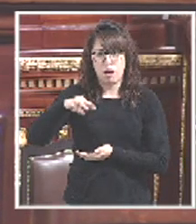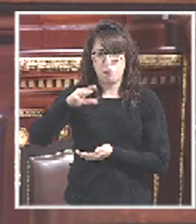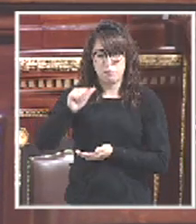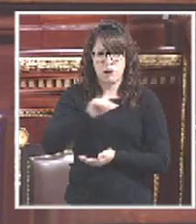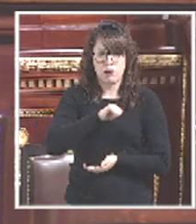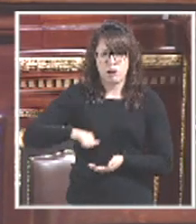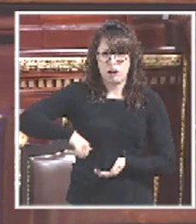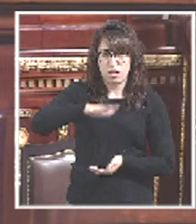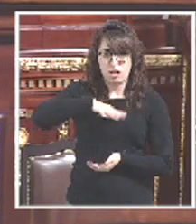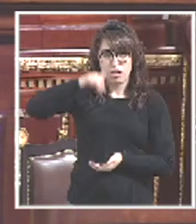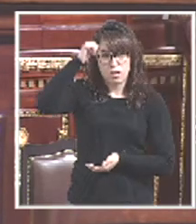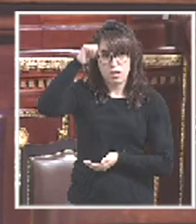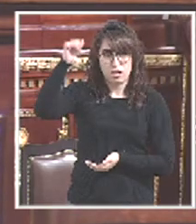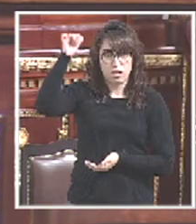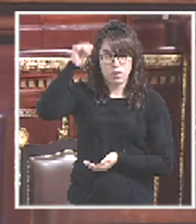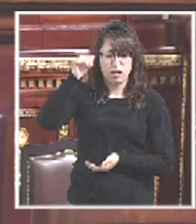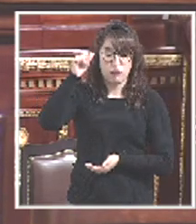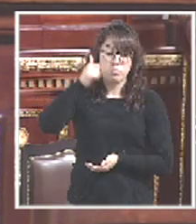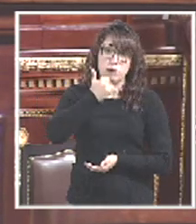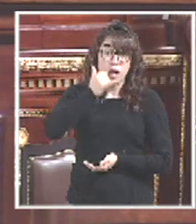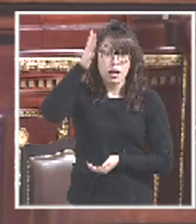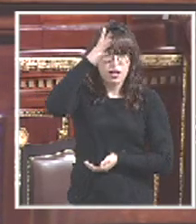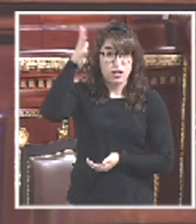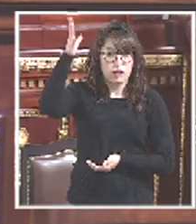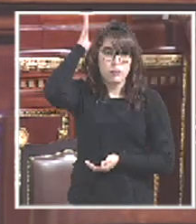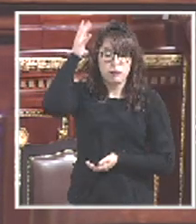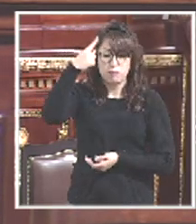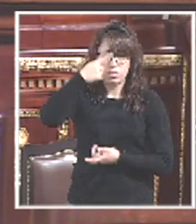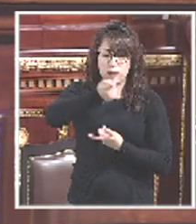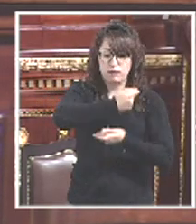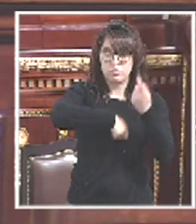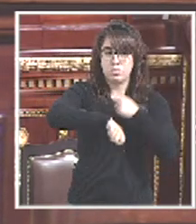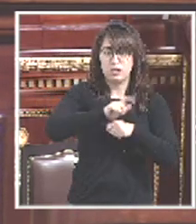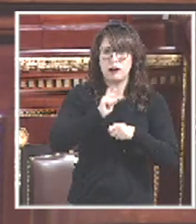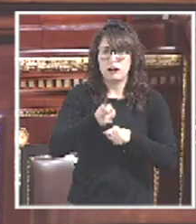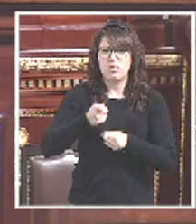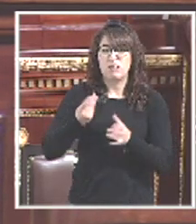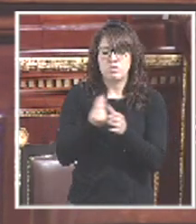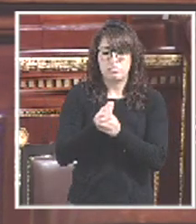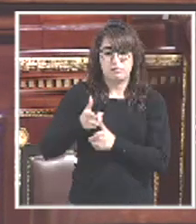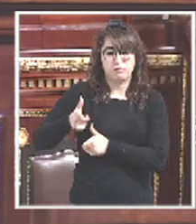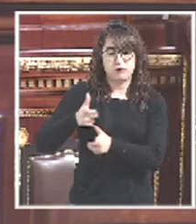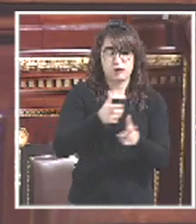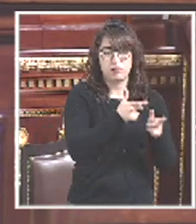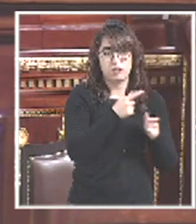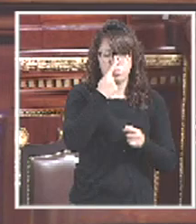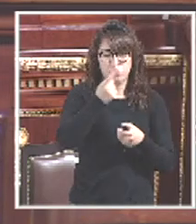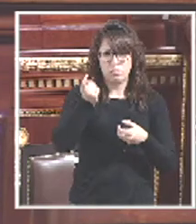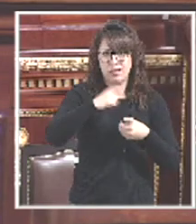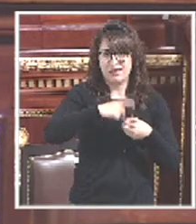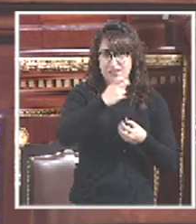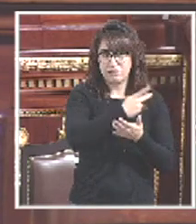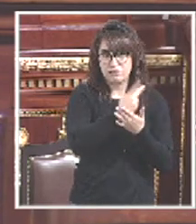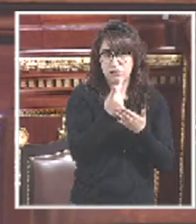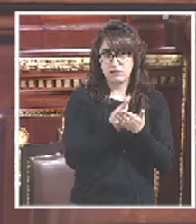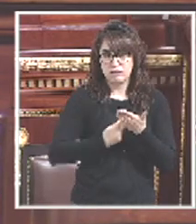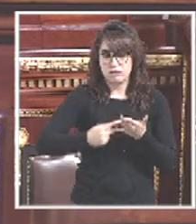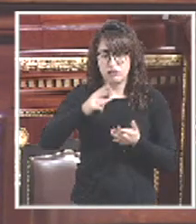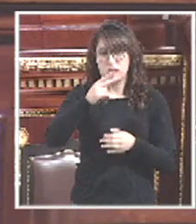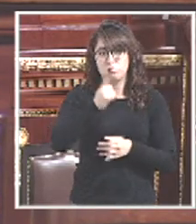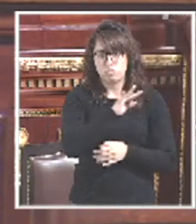en el calendario de jornadas semanales de canje de la acción institucional Sí al Desarme, Sí a la Paz, Alto al